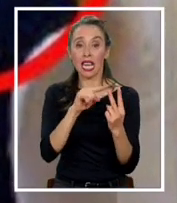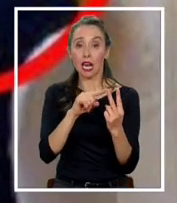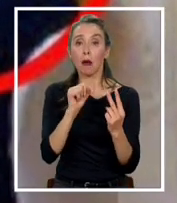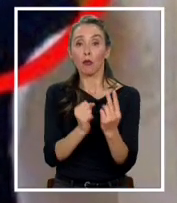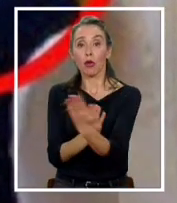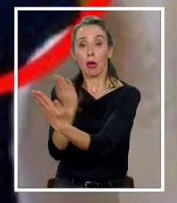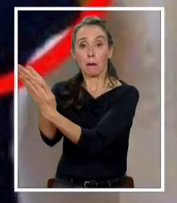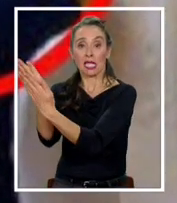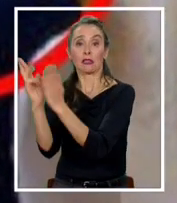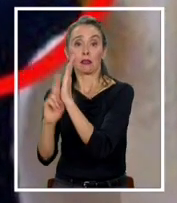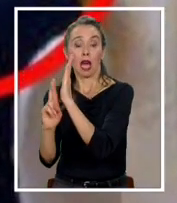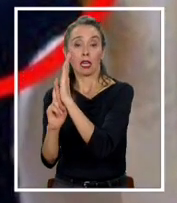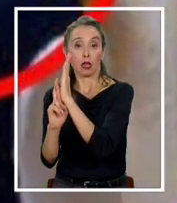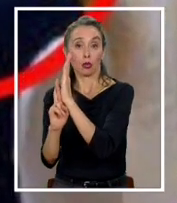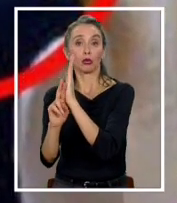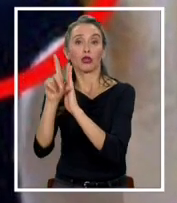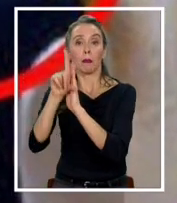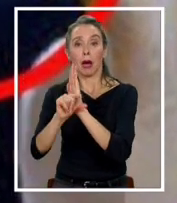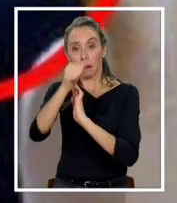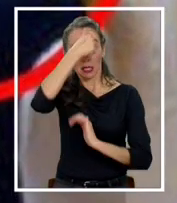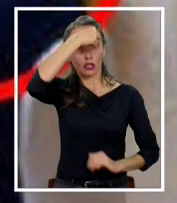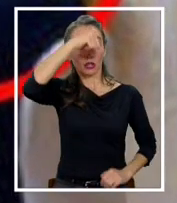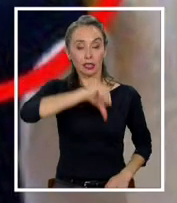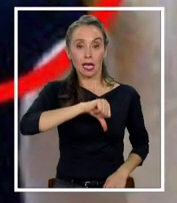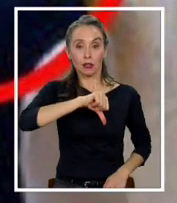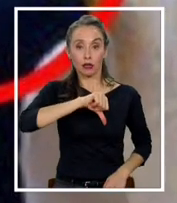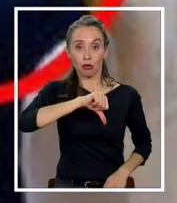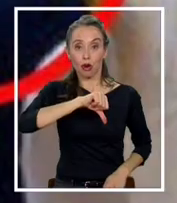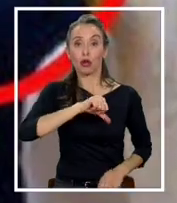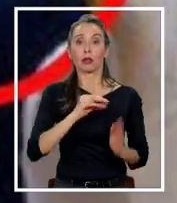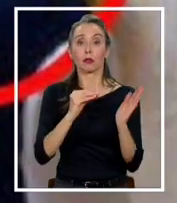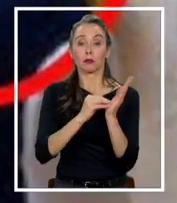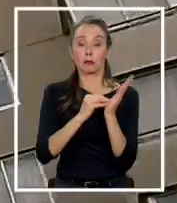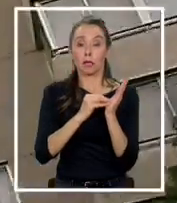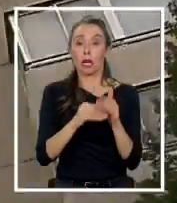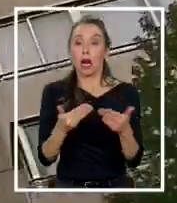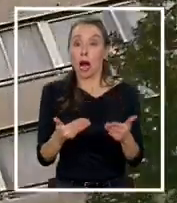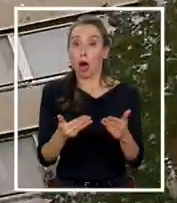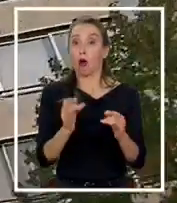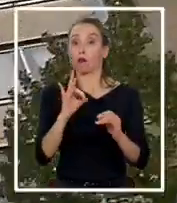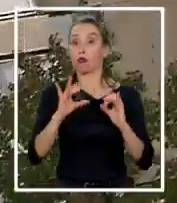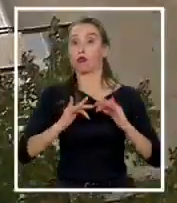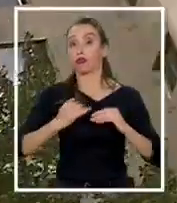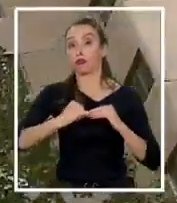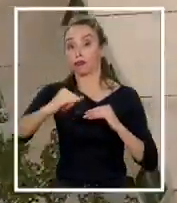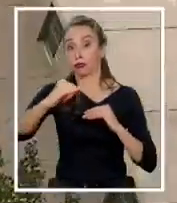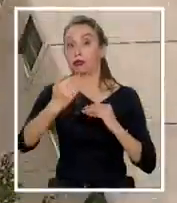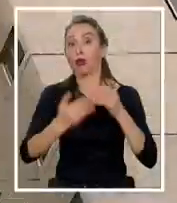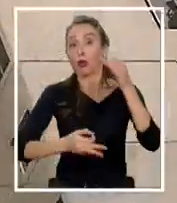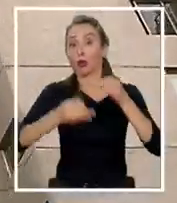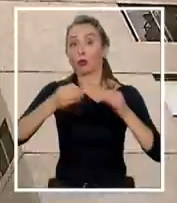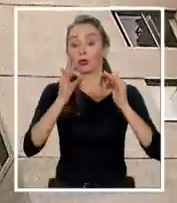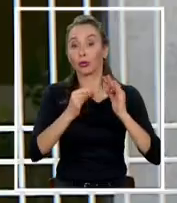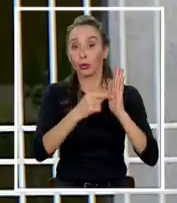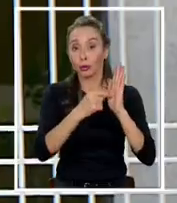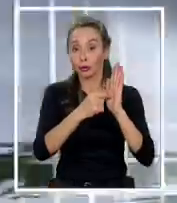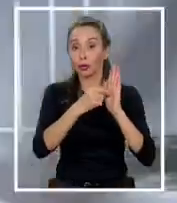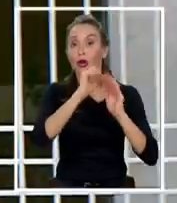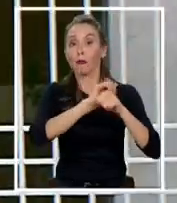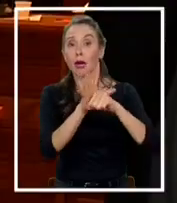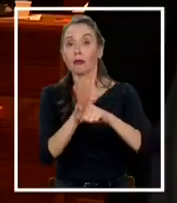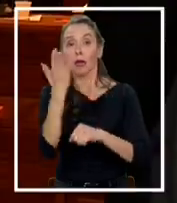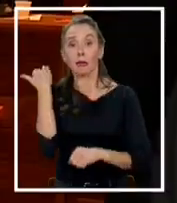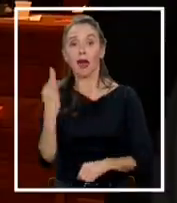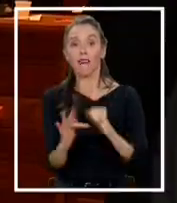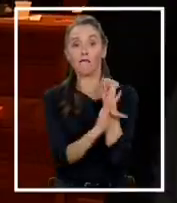un recurso para tratar de rebajar una sanción que constituye un precedente en época de pandemia. Hace un mes, el fiscal Pedro